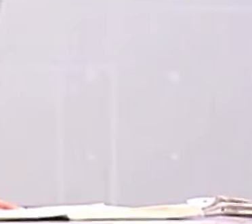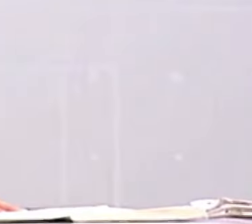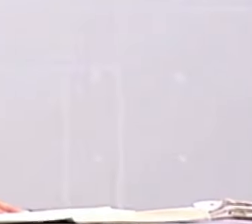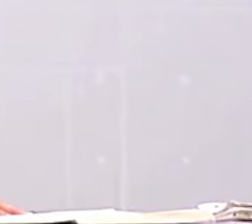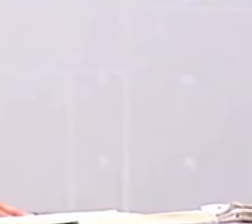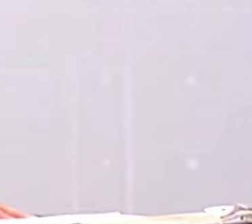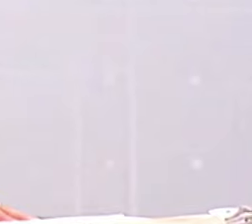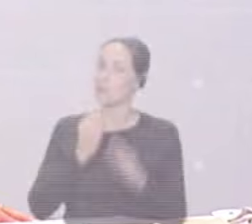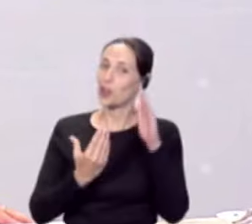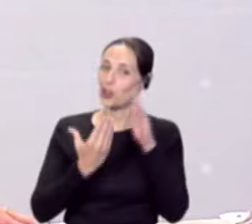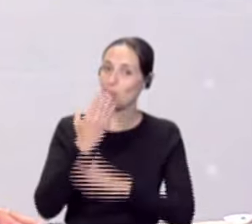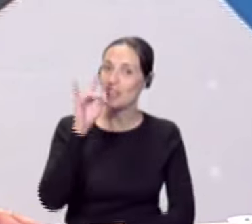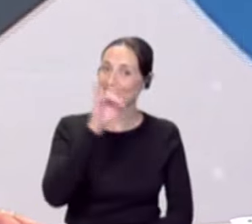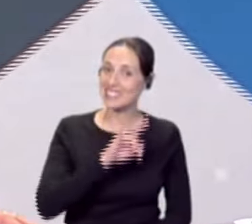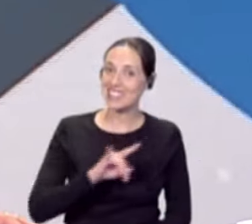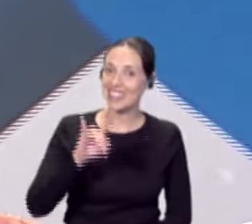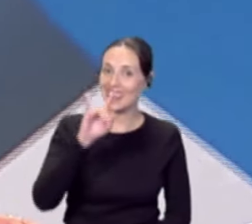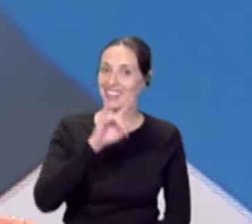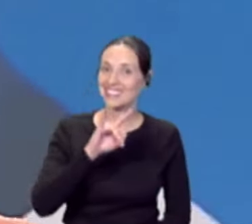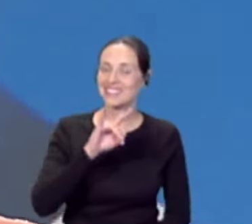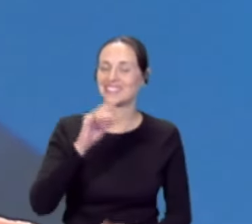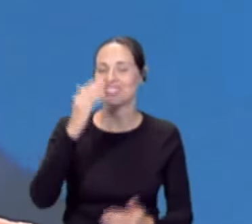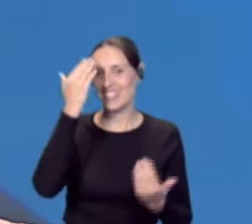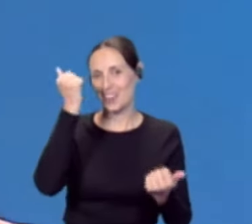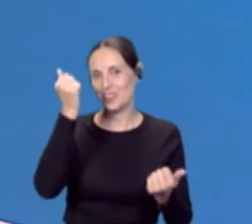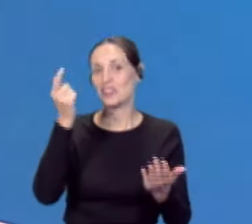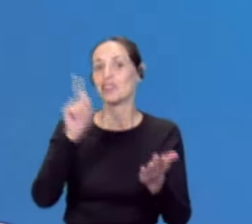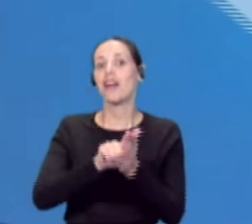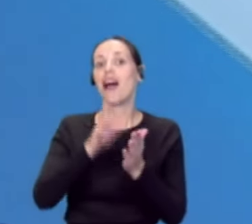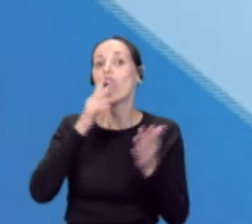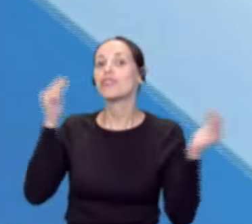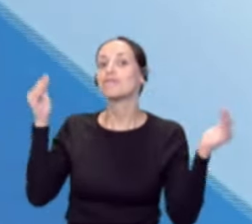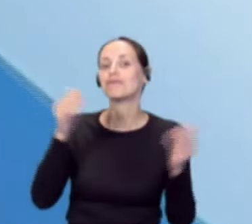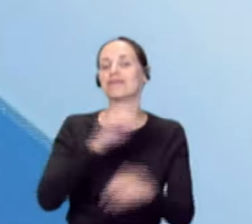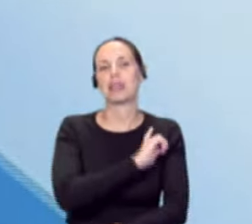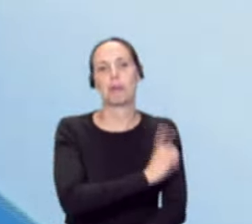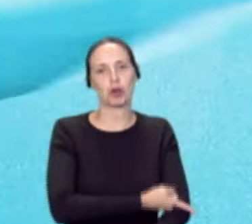Buenos días, Canarias, saludos de nuevo. Llega el momento de los deportes.